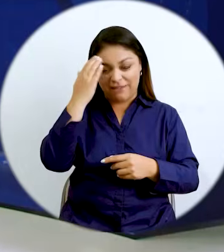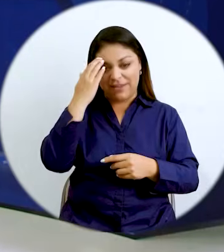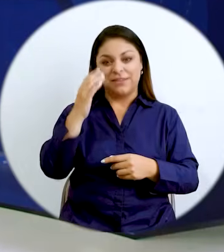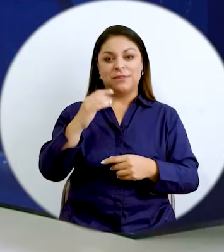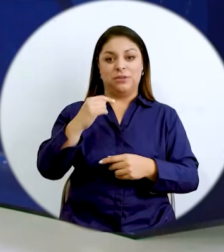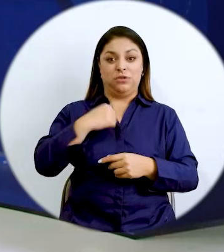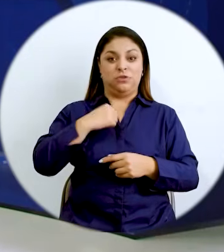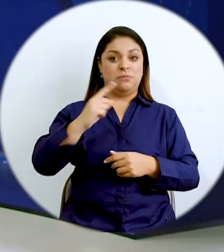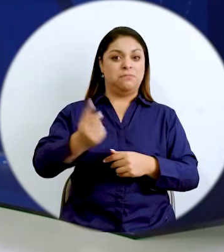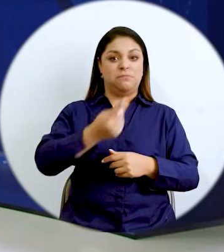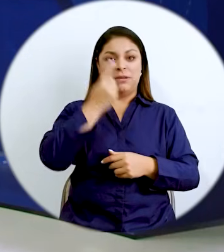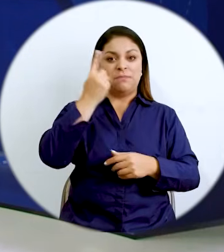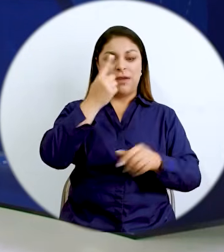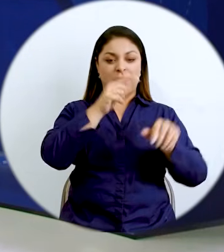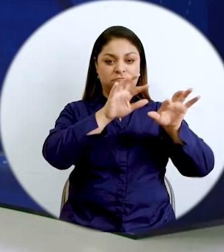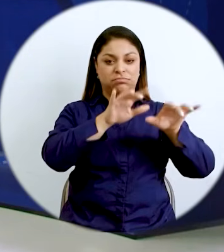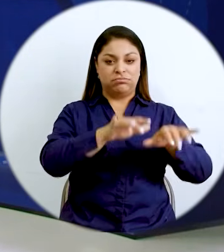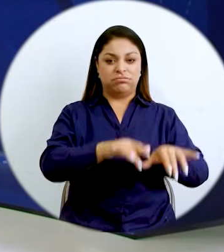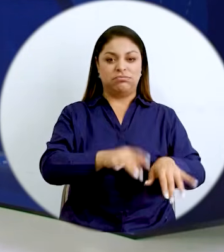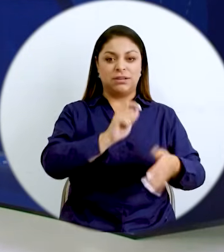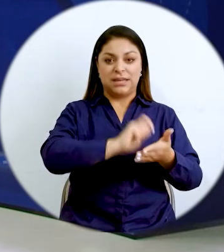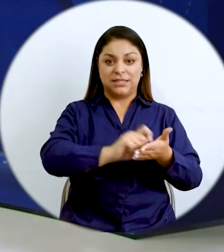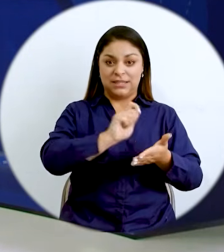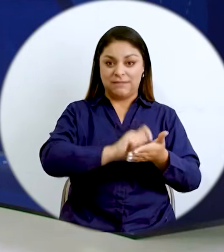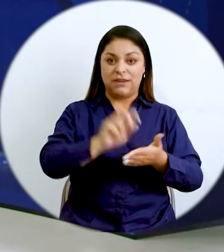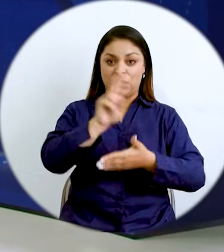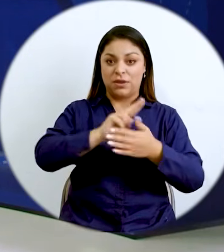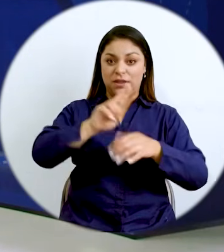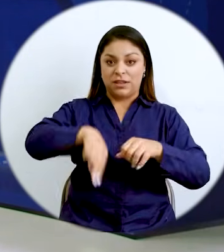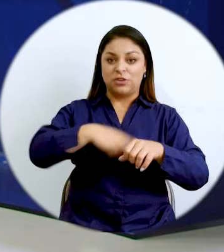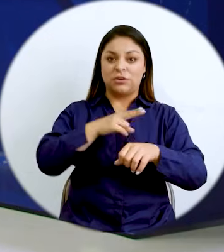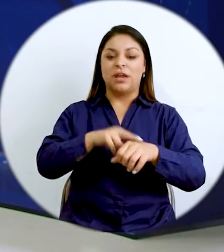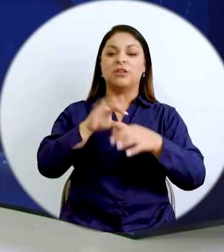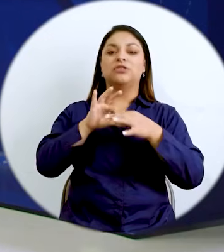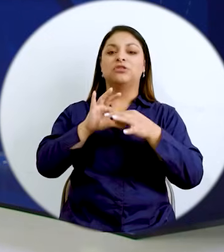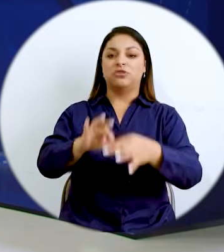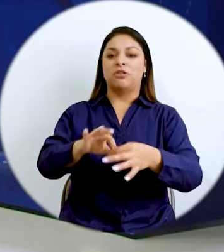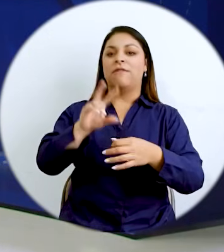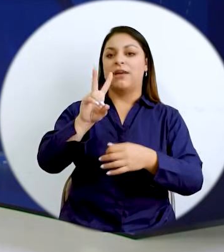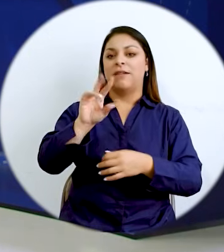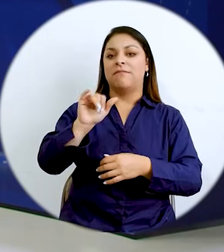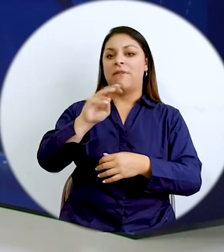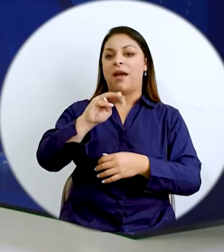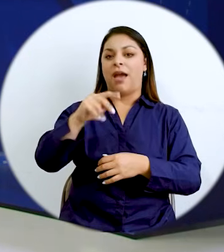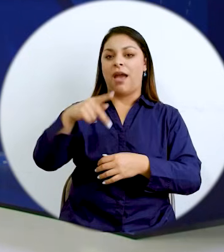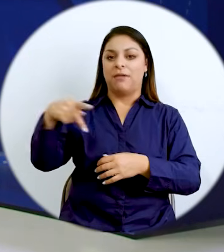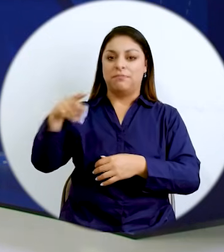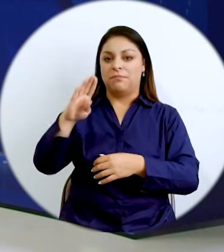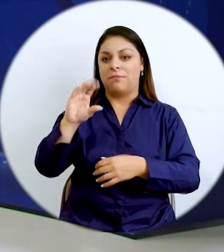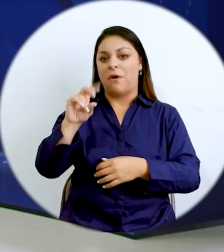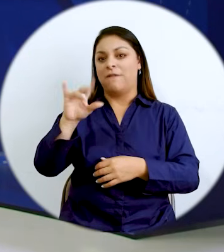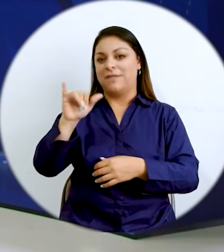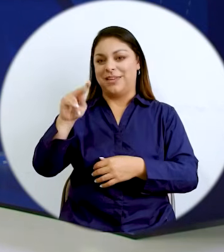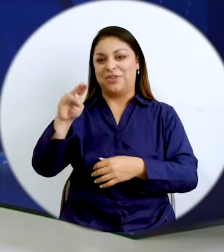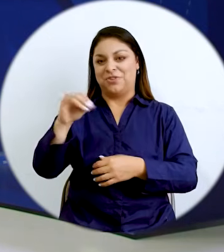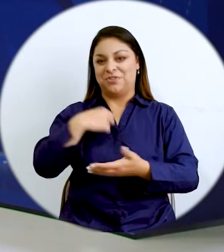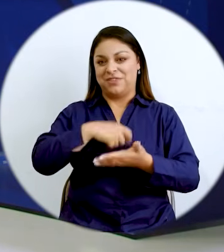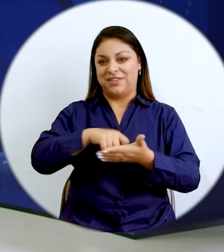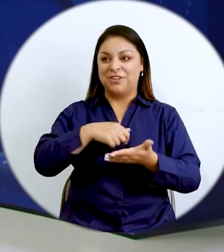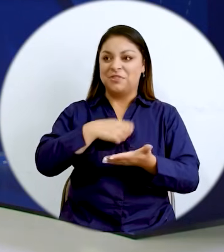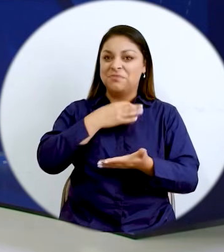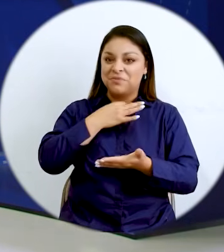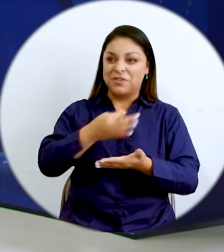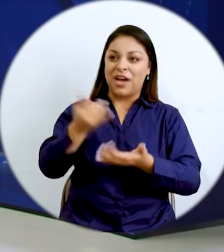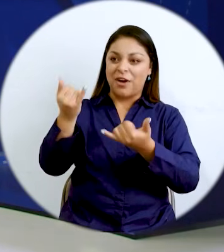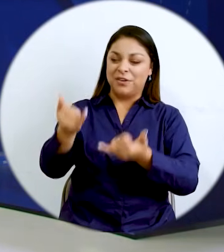primera nota que yo escribí en la Universidad Nacional fue sobre el VAMP bovino? Ah, pues, sí, así que me da mucho gusto. Casualidad. Sí, me da mucho Muy